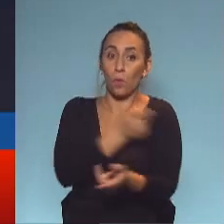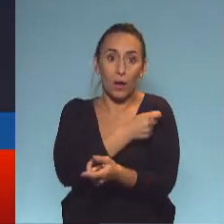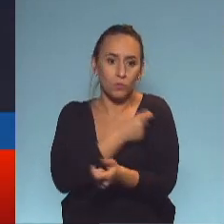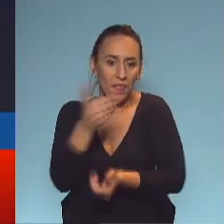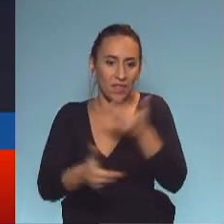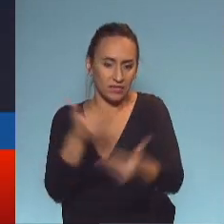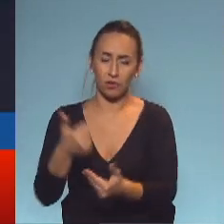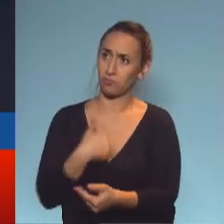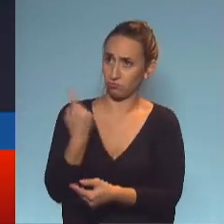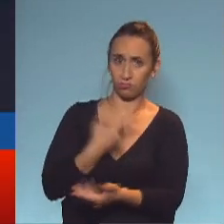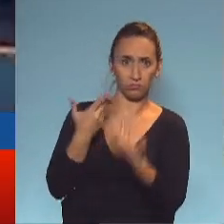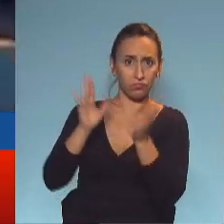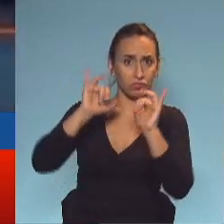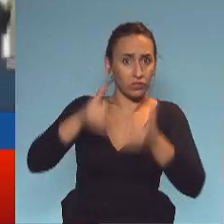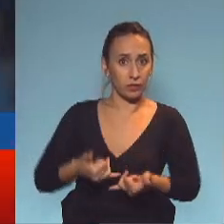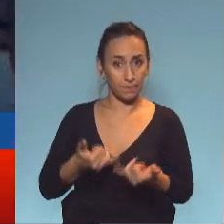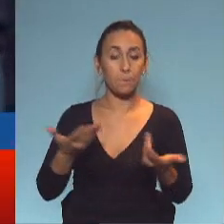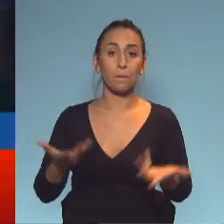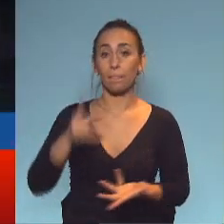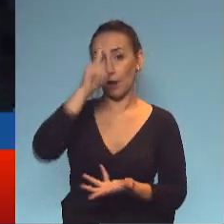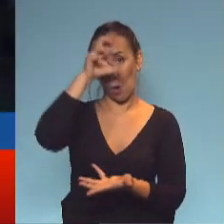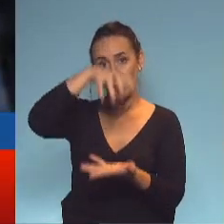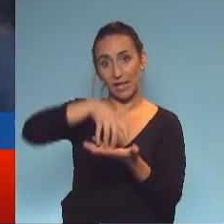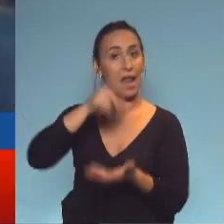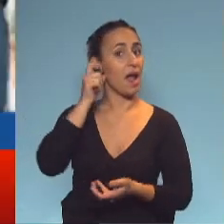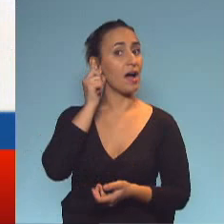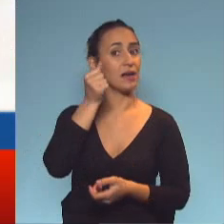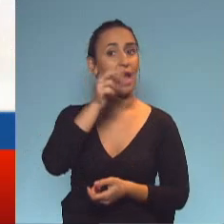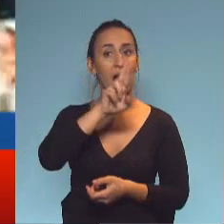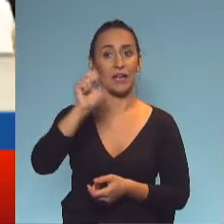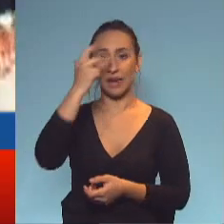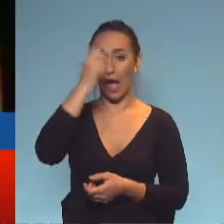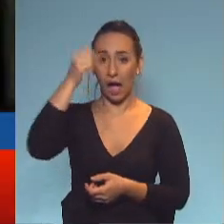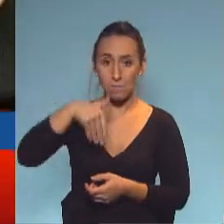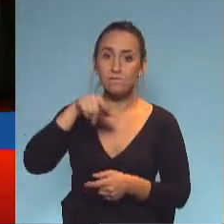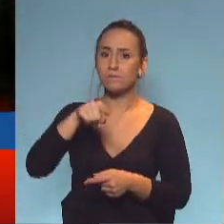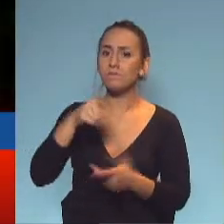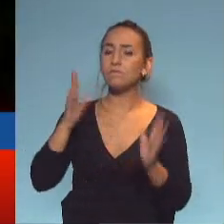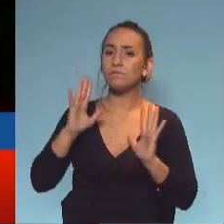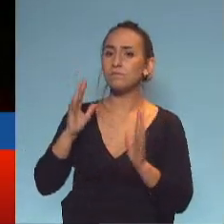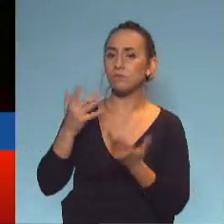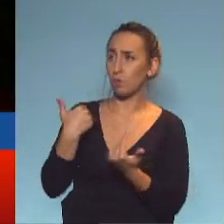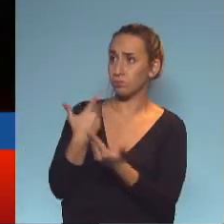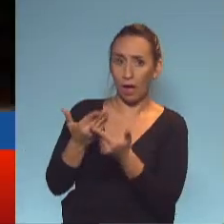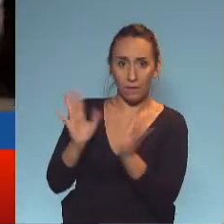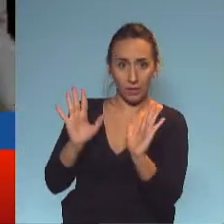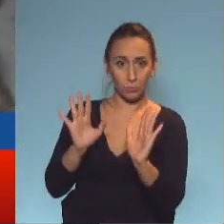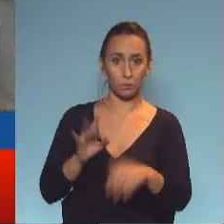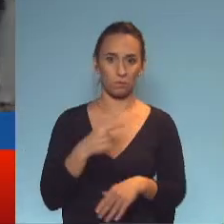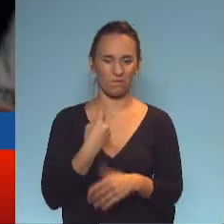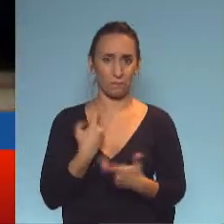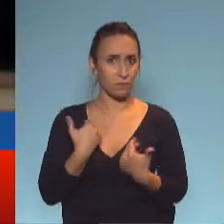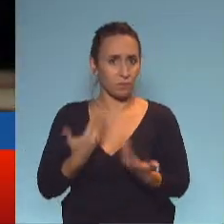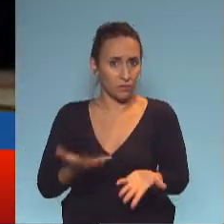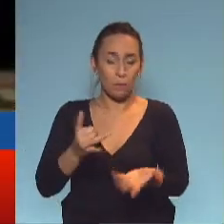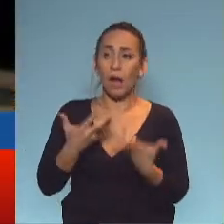actor asistencial de ese proceso y de ese sistema, va a estar presente. Nosotros estamos dispuestos a ofrecerle y a brindarle todo el apoyo